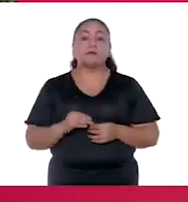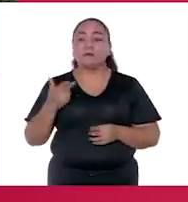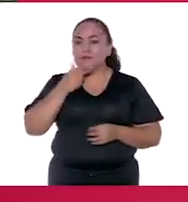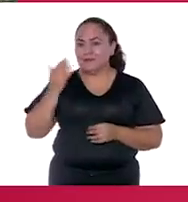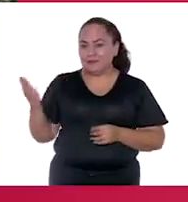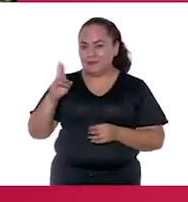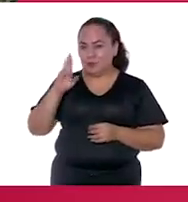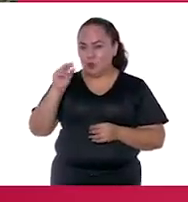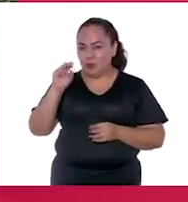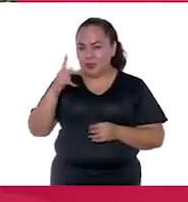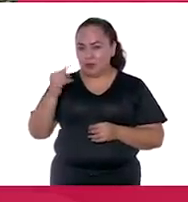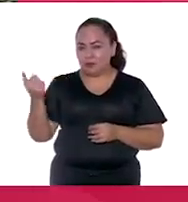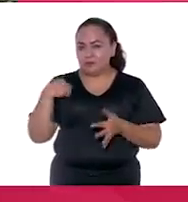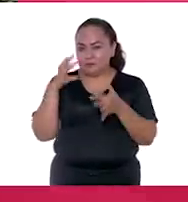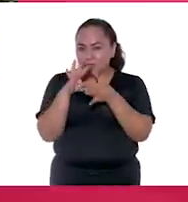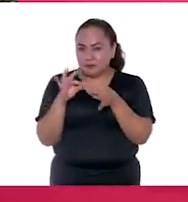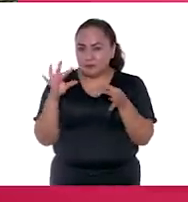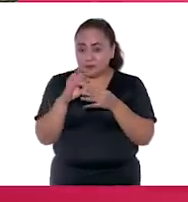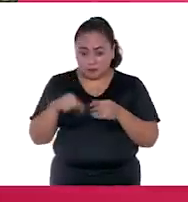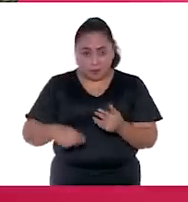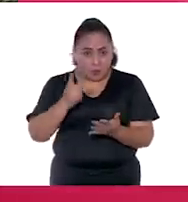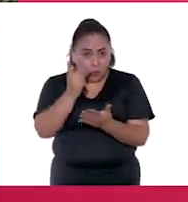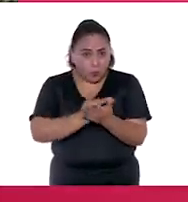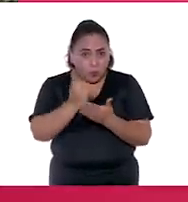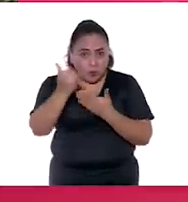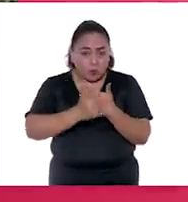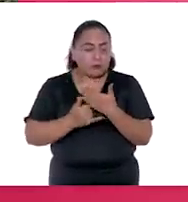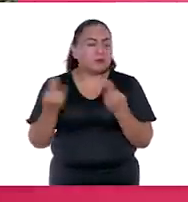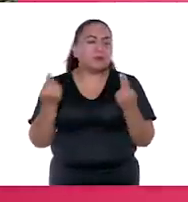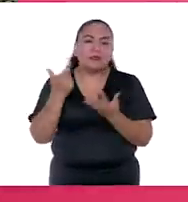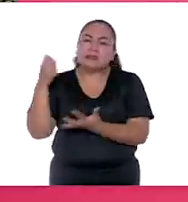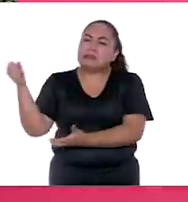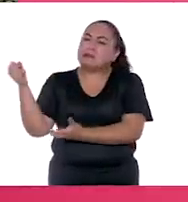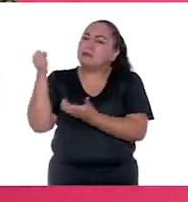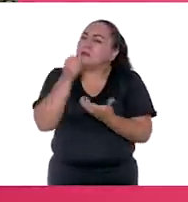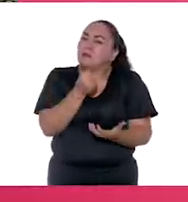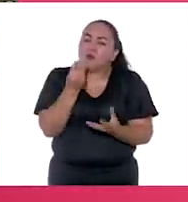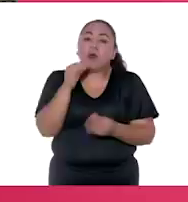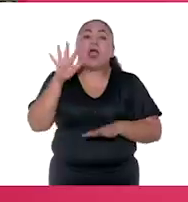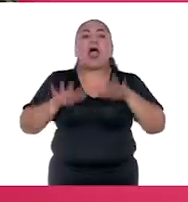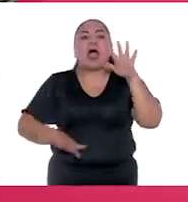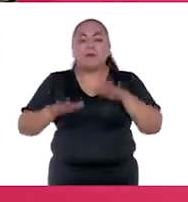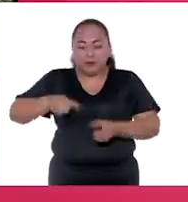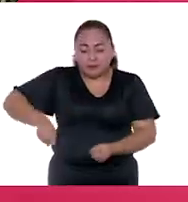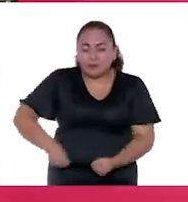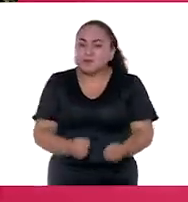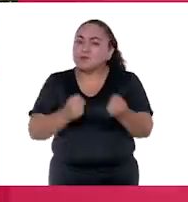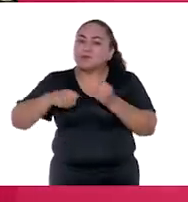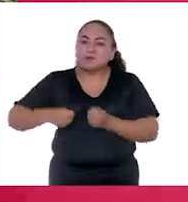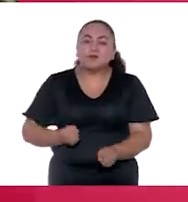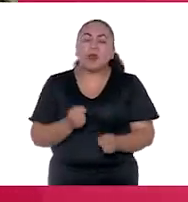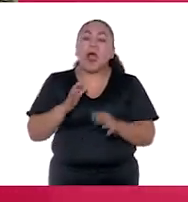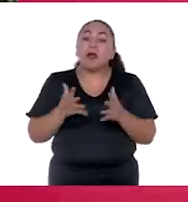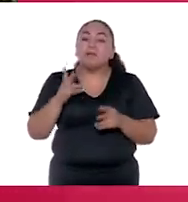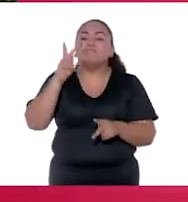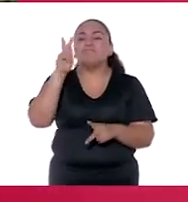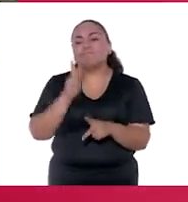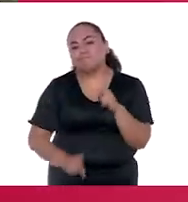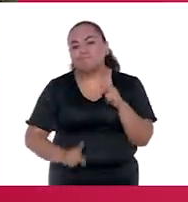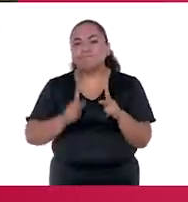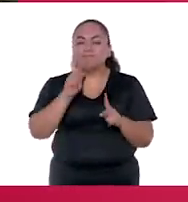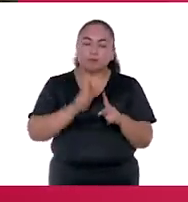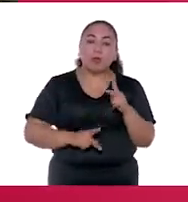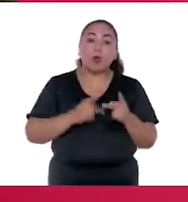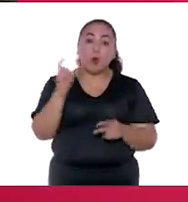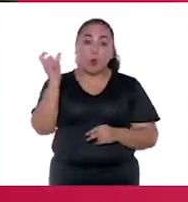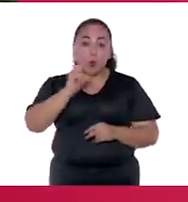Rodrigo me cuenta que estos proyectos requieren de mucho presupuesto y muchas veces las excavaciones se tienen que interrumpir. En algunos